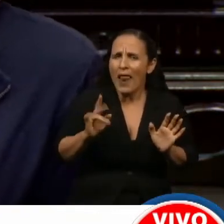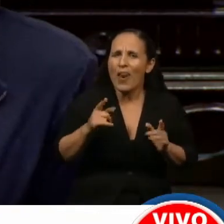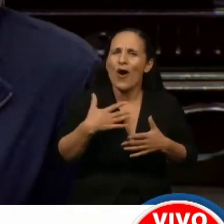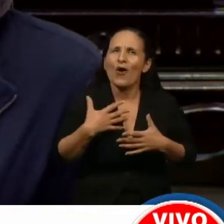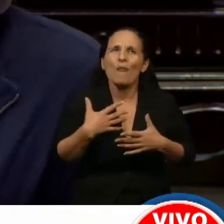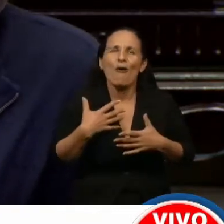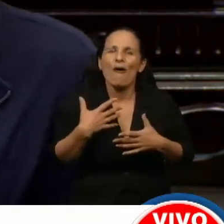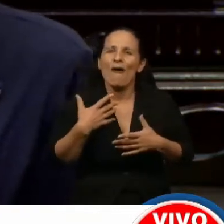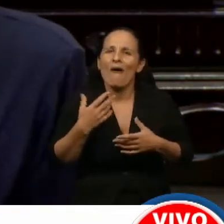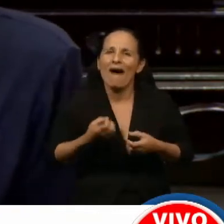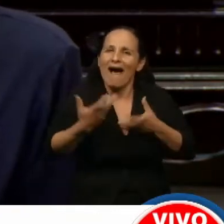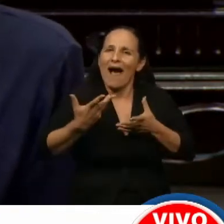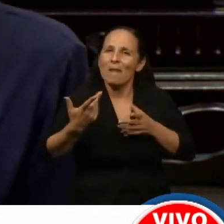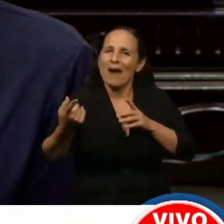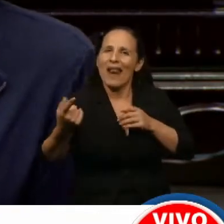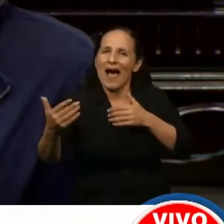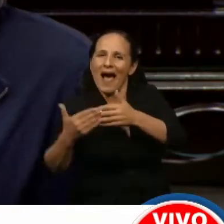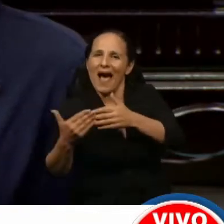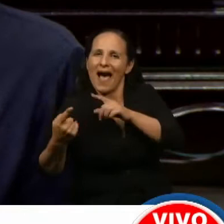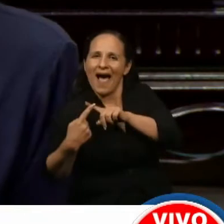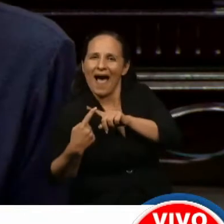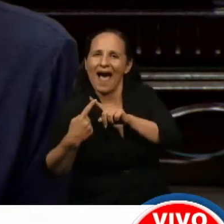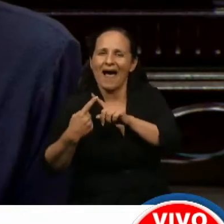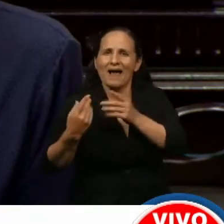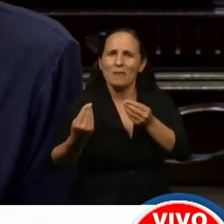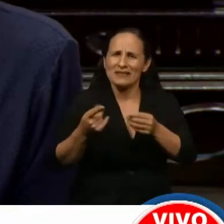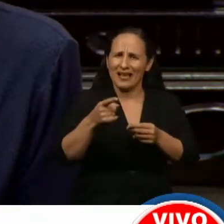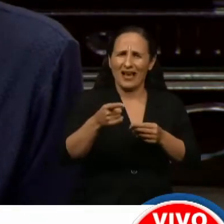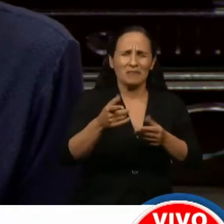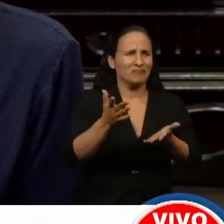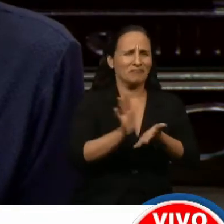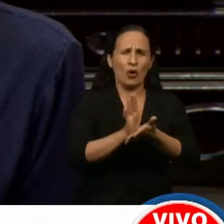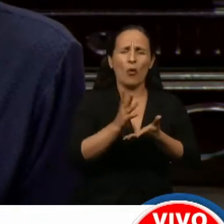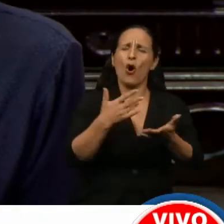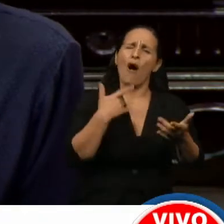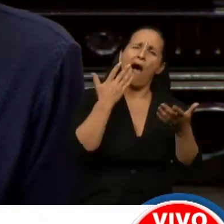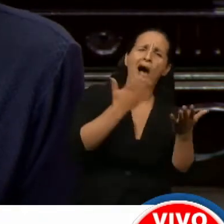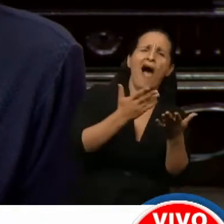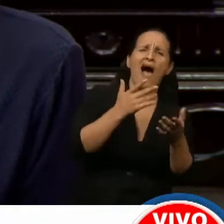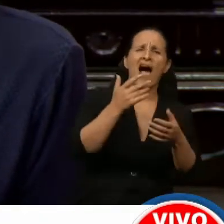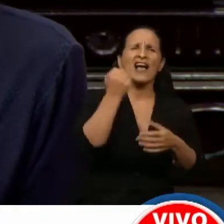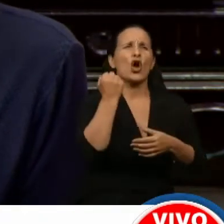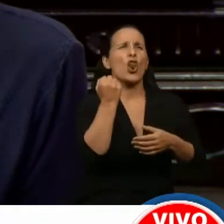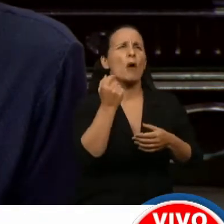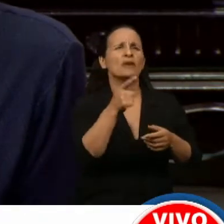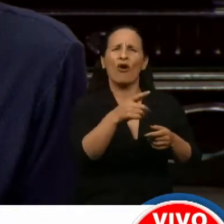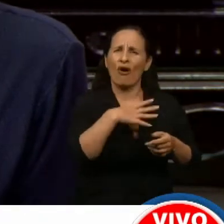de acercamientos. Lo que pasa también es que los análisis económicos que se hacen es como si la pandemia no